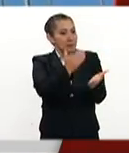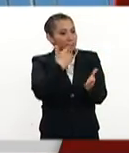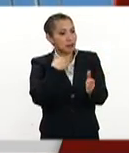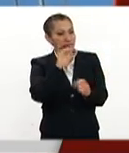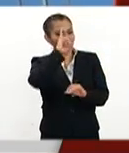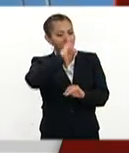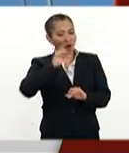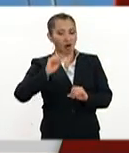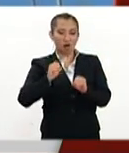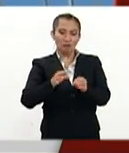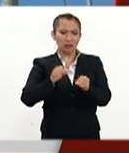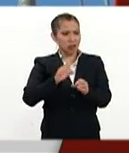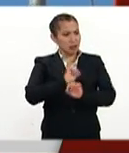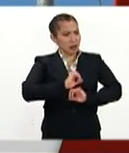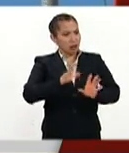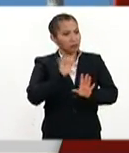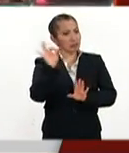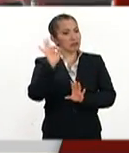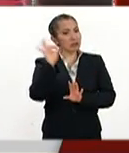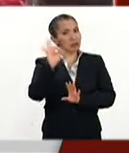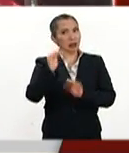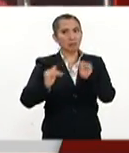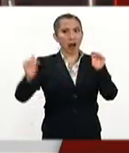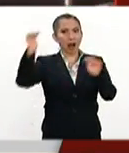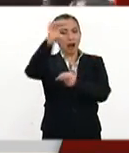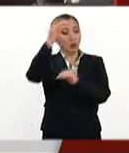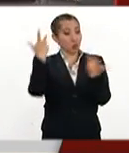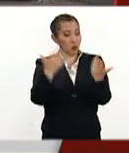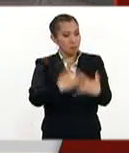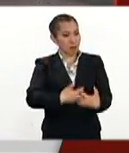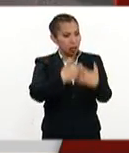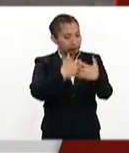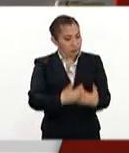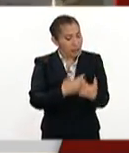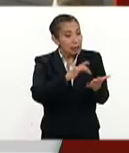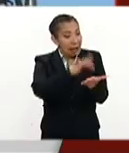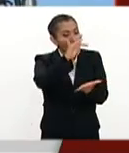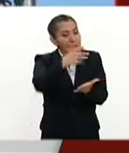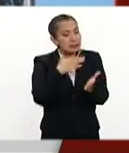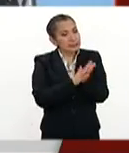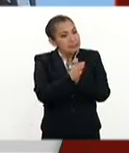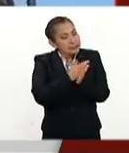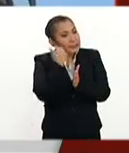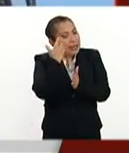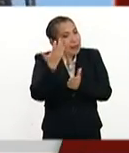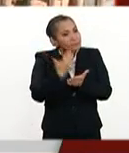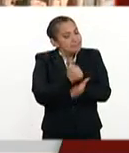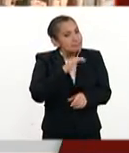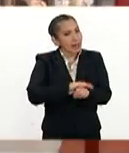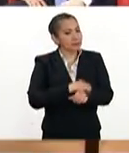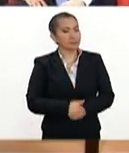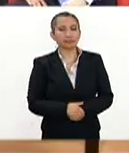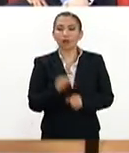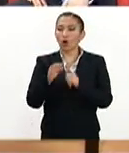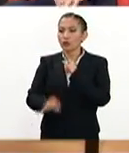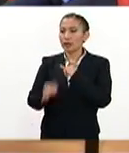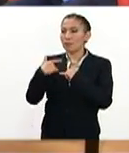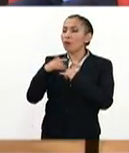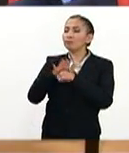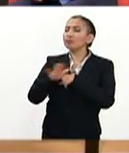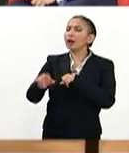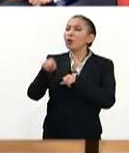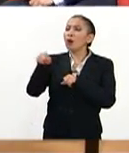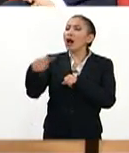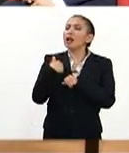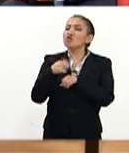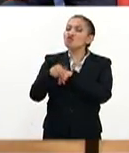puestos de oficinas y, ¿por qué no?, de repente a niveles mucho más altos en las empresas, gracias estas ganas de superarse. Claro. Finalmente, Roxana, ¿cuáles son